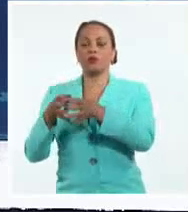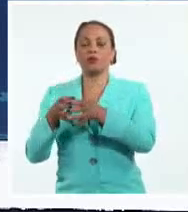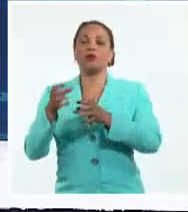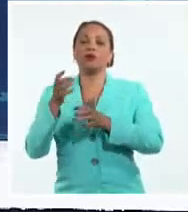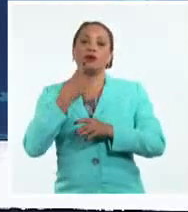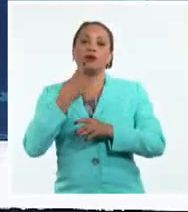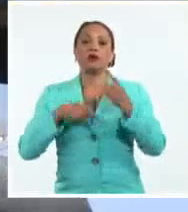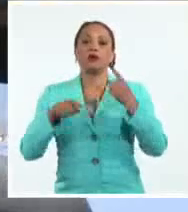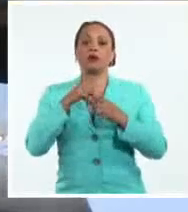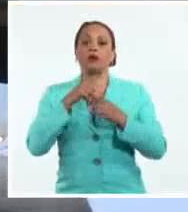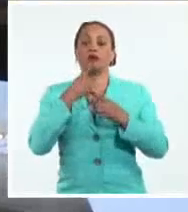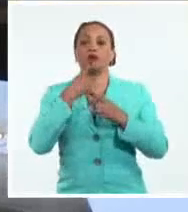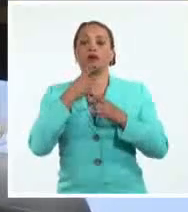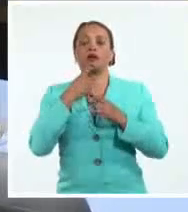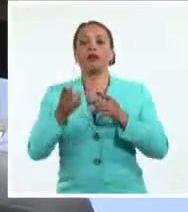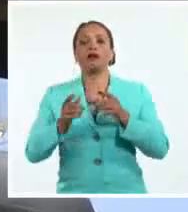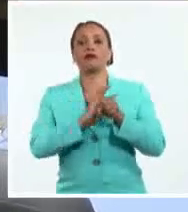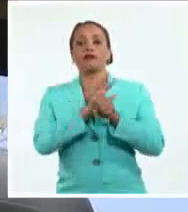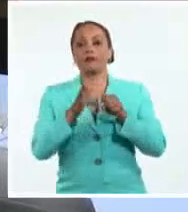tras la pandemia.